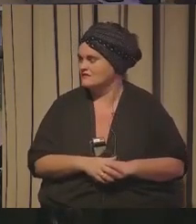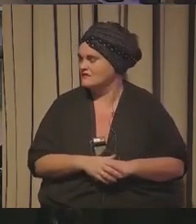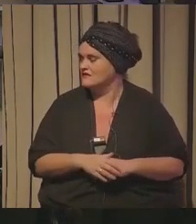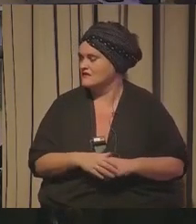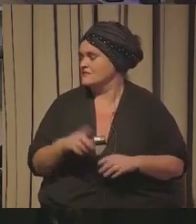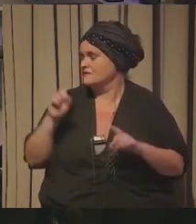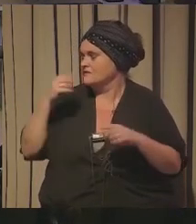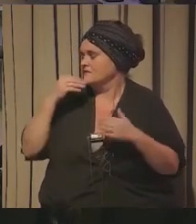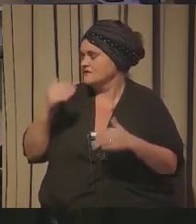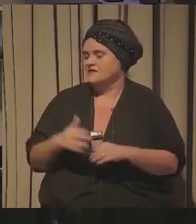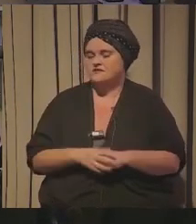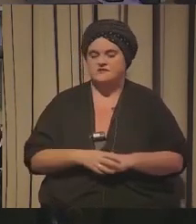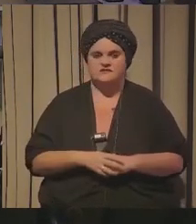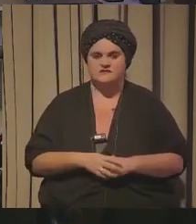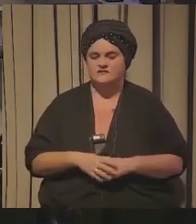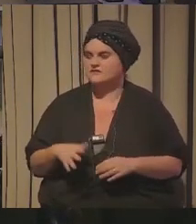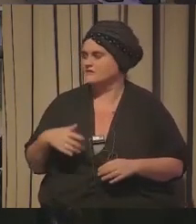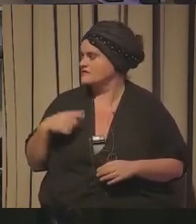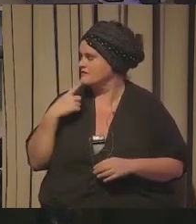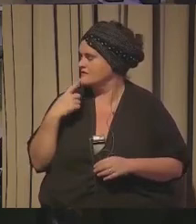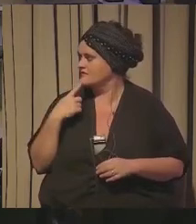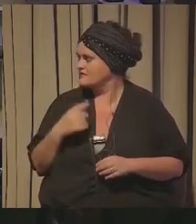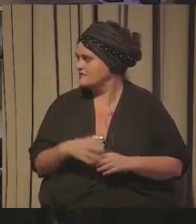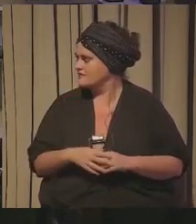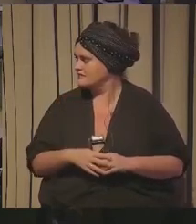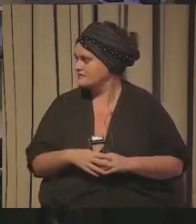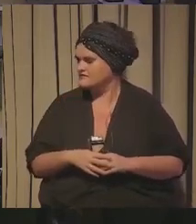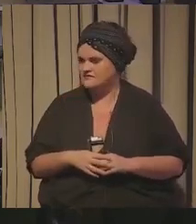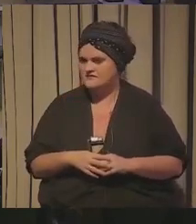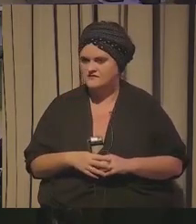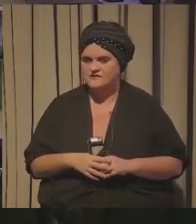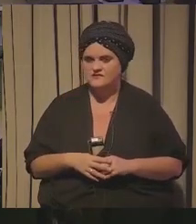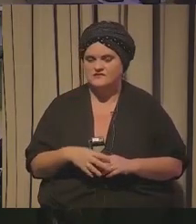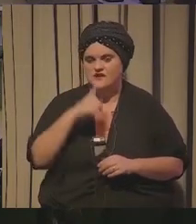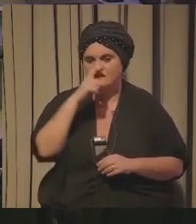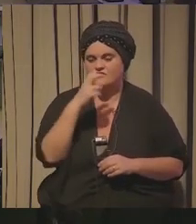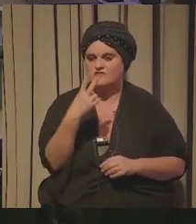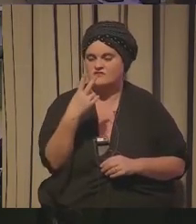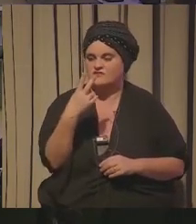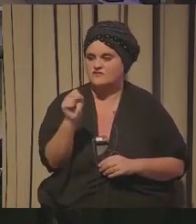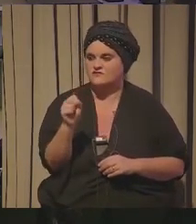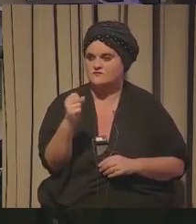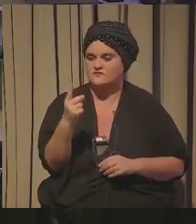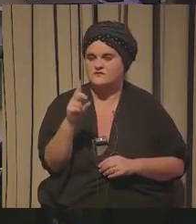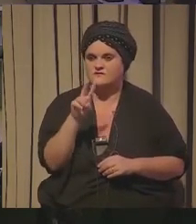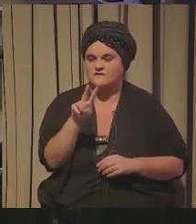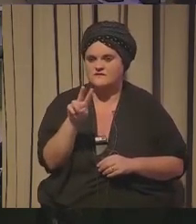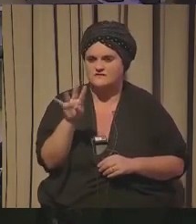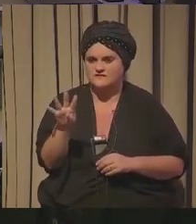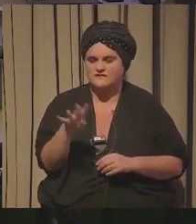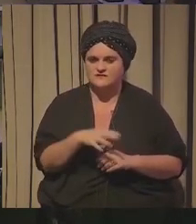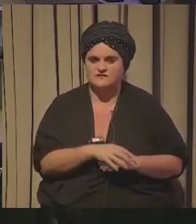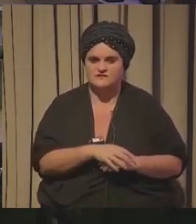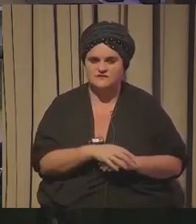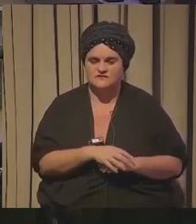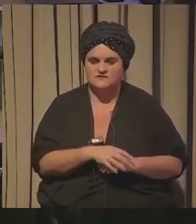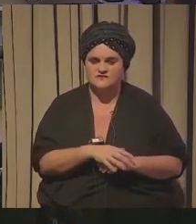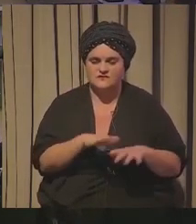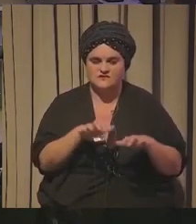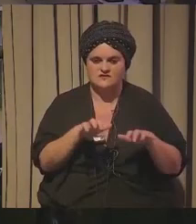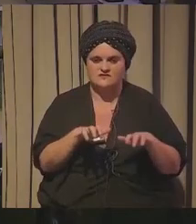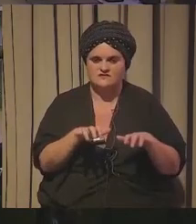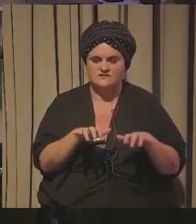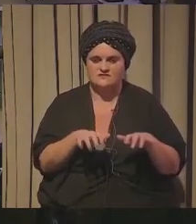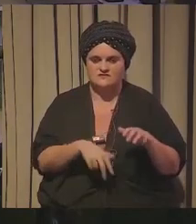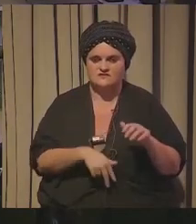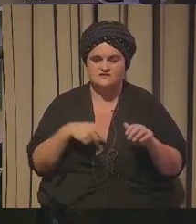gracias. Gracias. Y tengo que decir que en 2024 el secretario